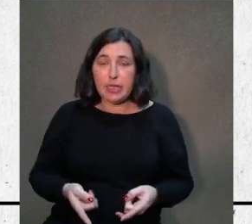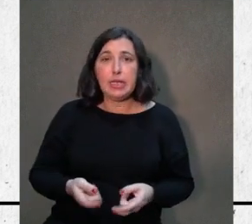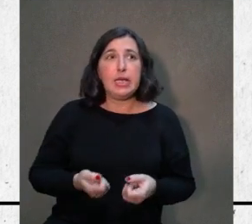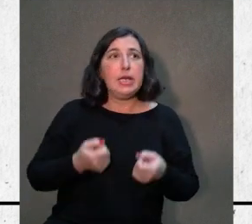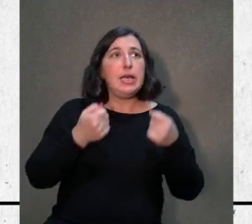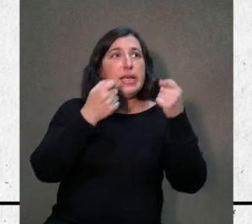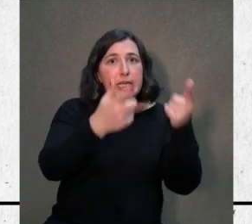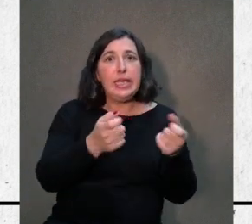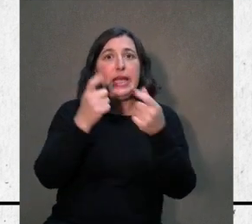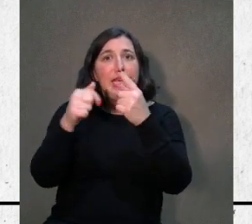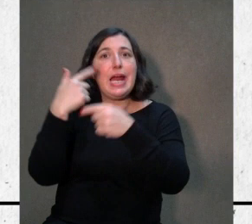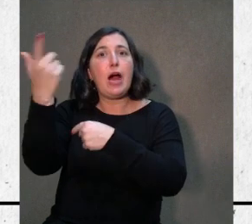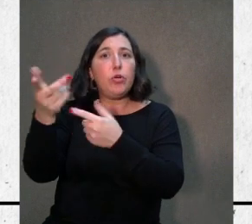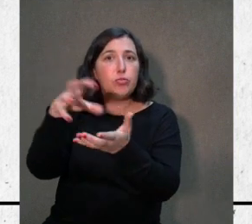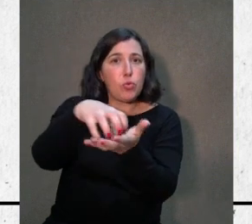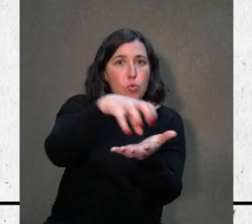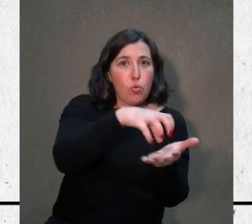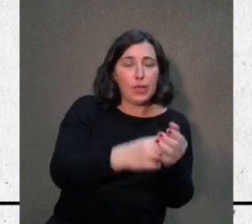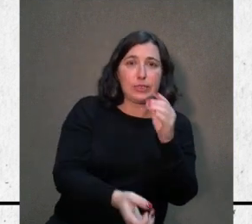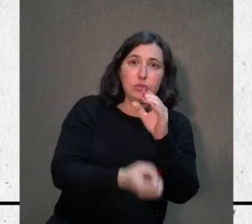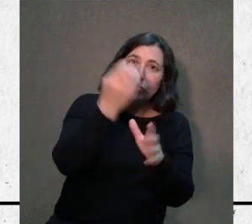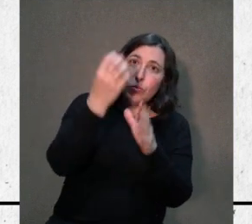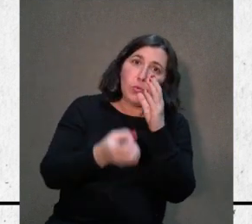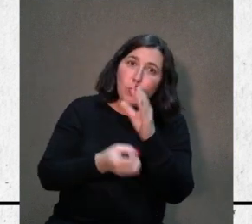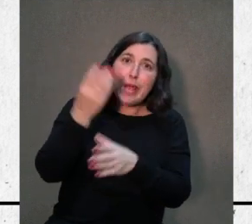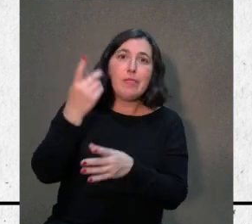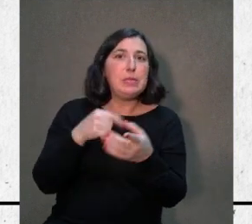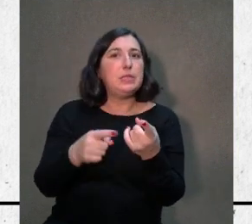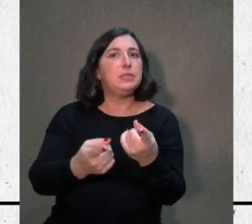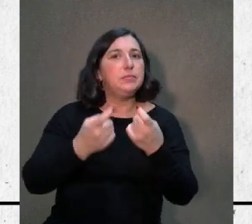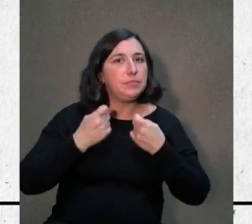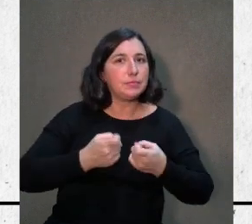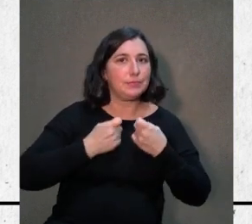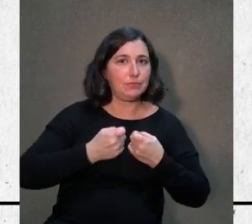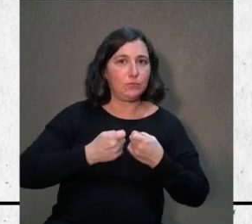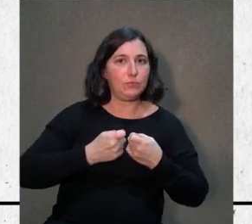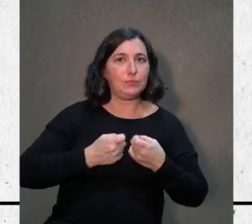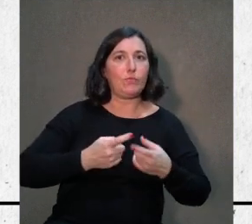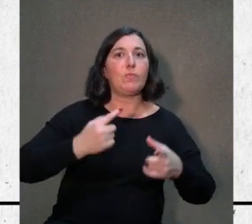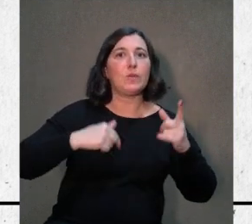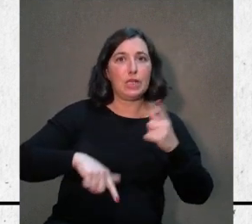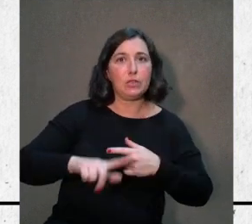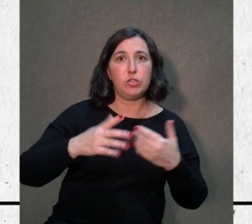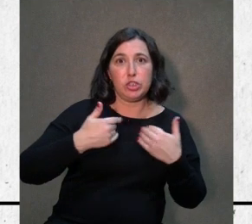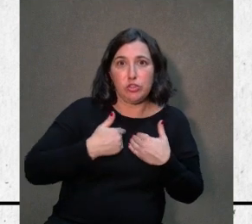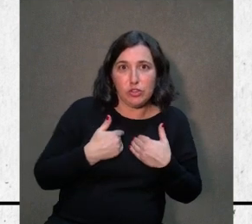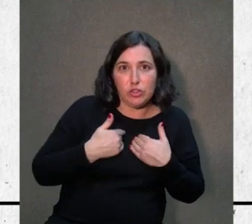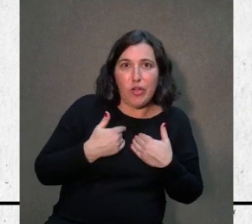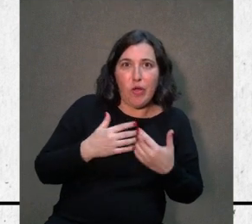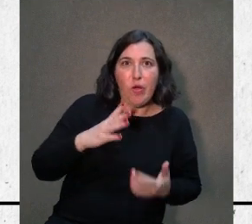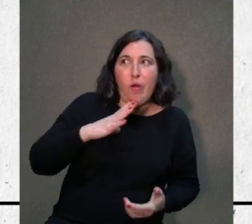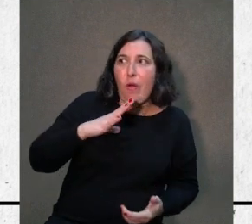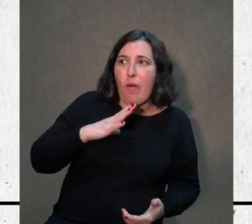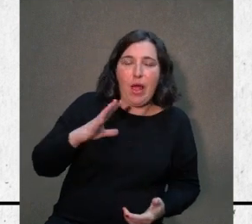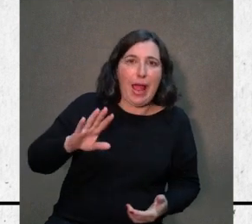ir más a tocar a otros lugares, a otros destinos, porque es necesario. Y, bueno, obviamente, yo